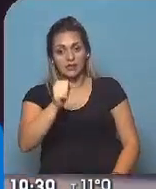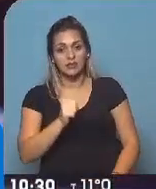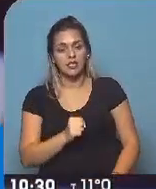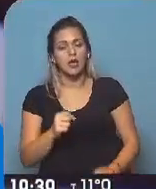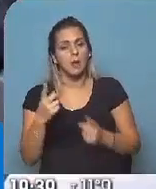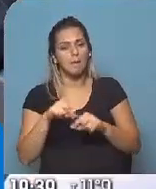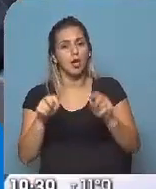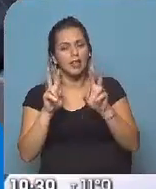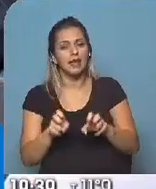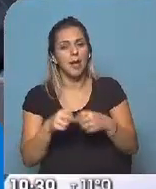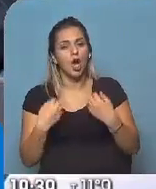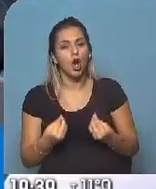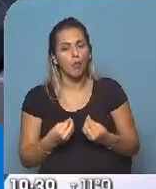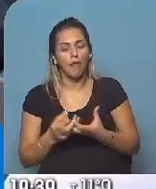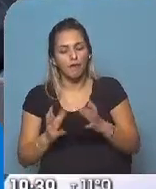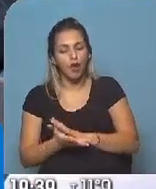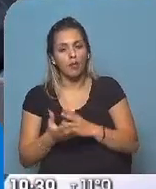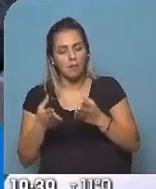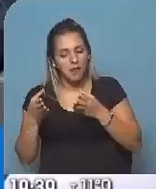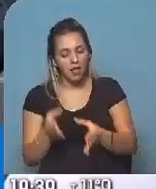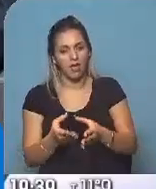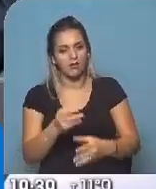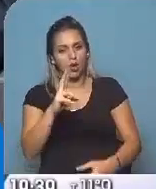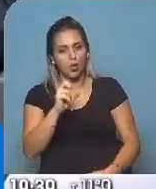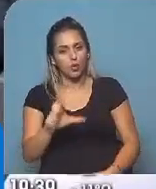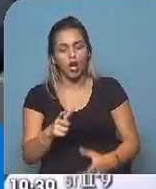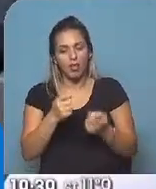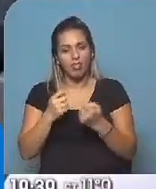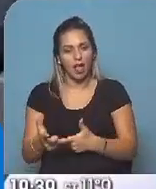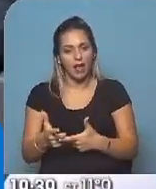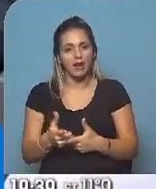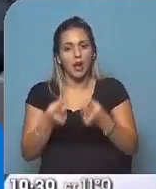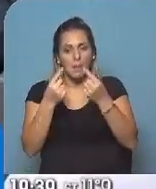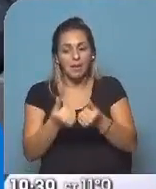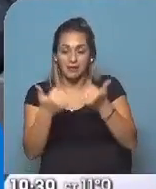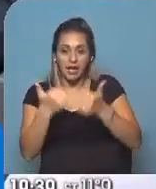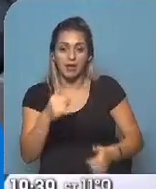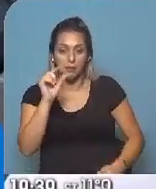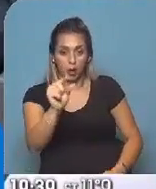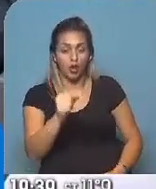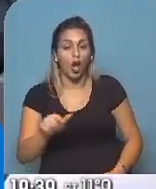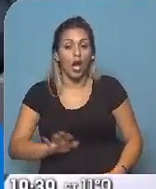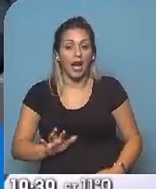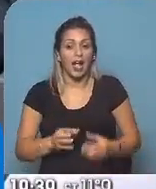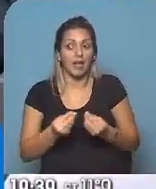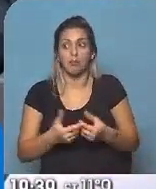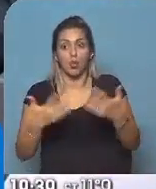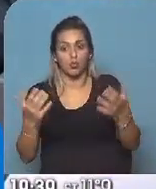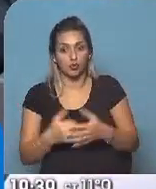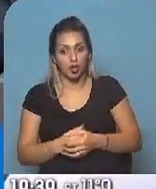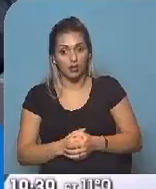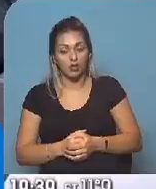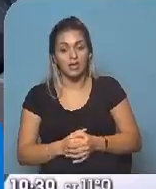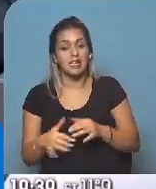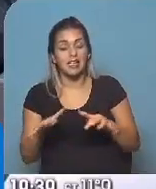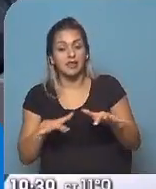es ejecutarlas y darles un rol específico a las fuerzas. Plata hay poco, gana hay mucho y medios todavía